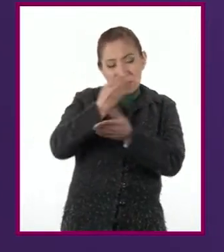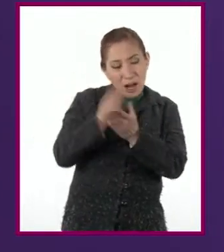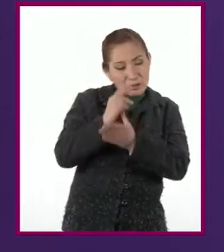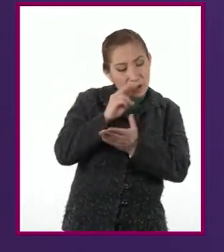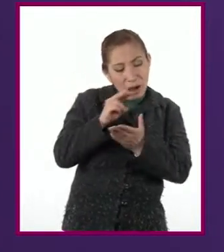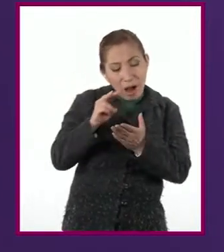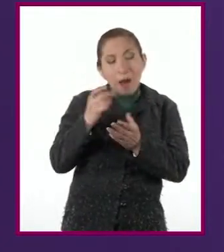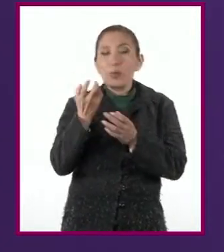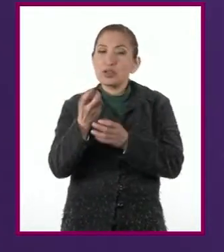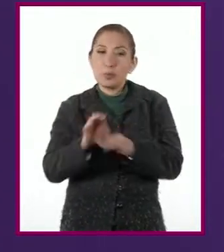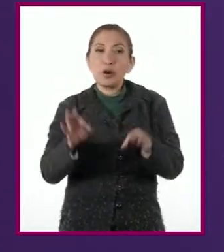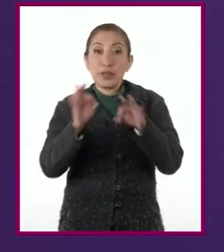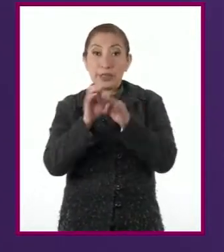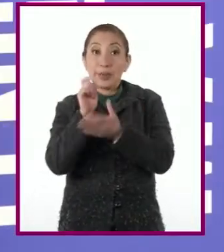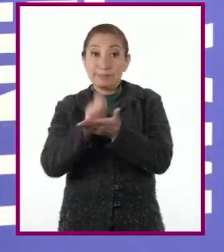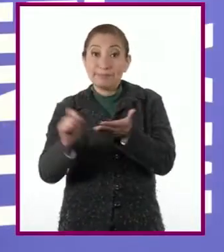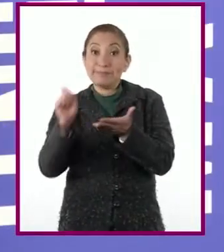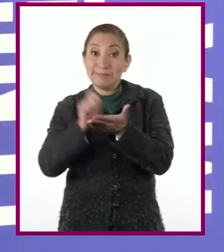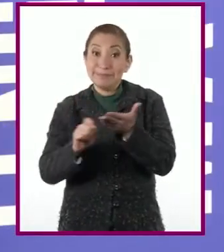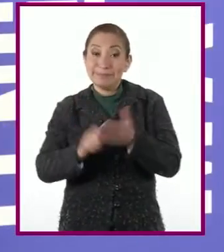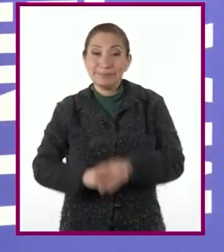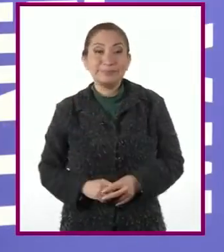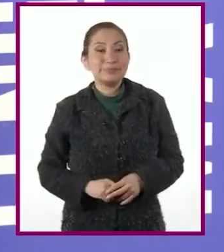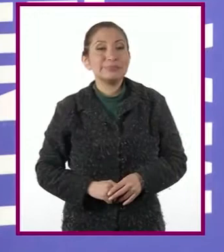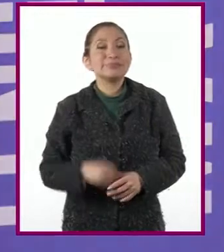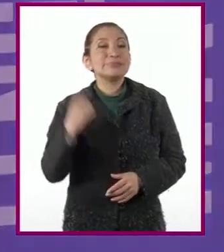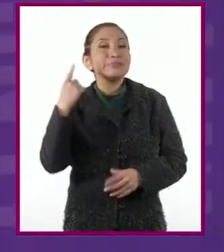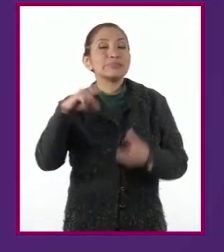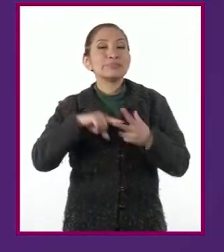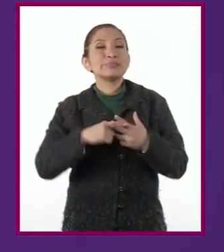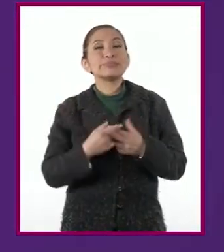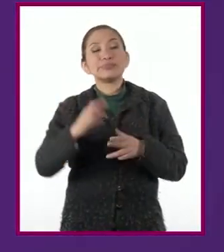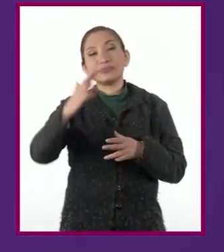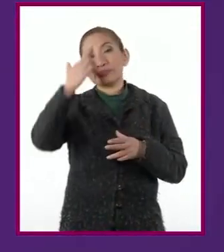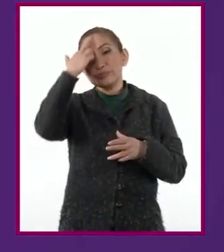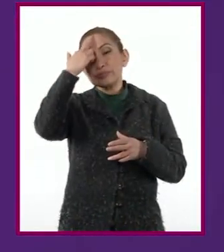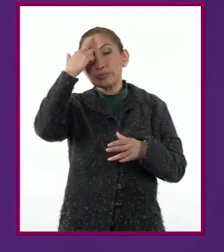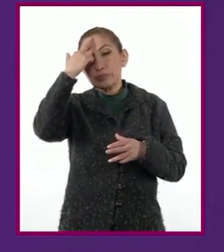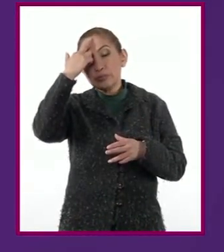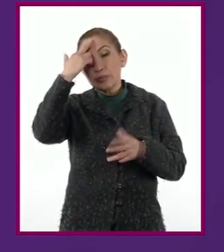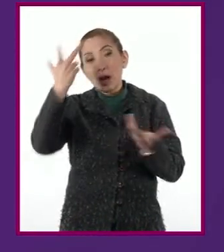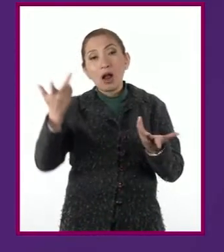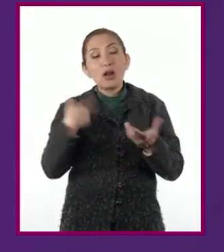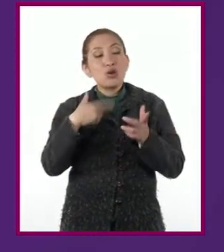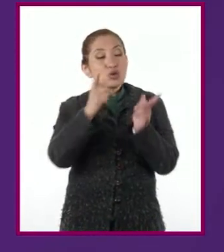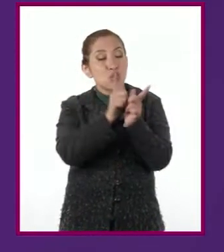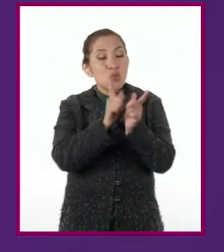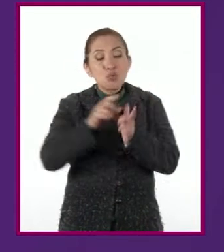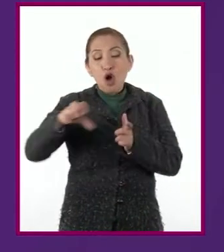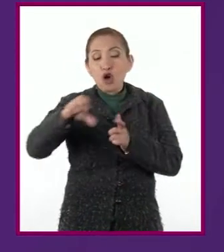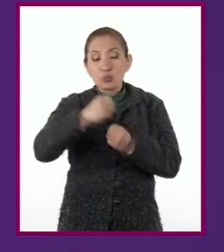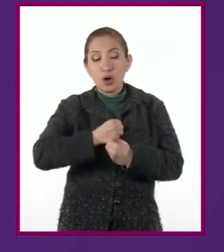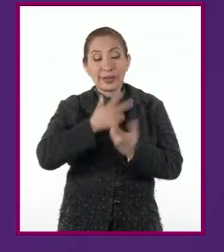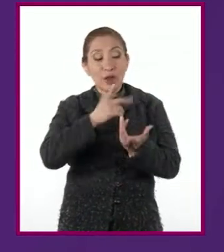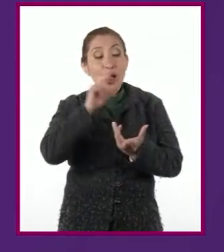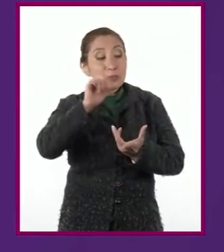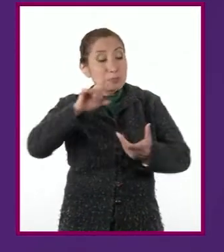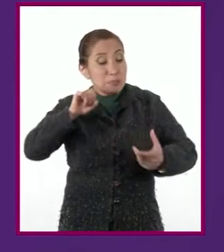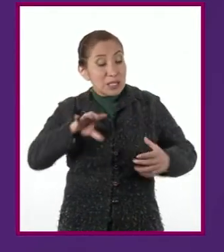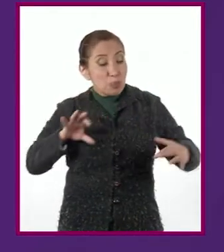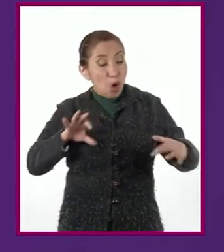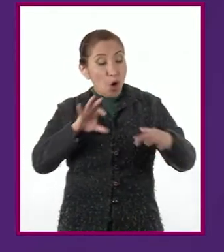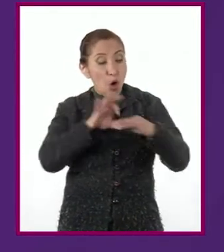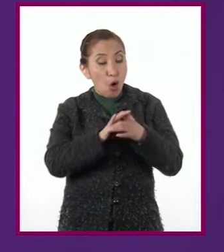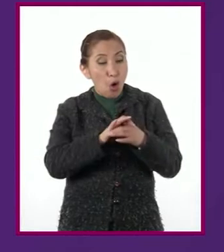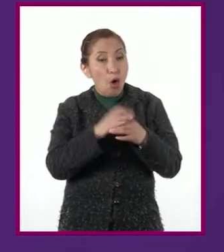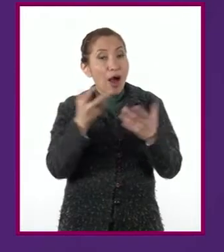tan importante tomar nota. Para comenzar, recordemos que los movimientos poéticos responden a un movimiento